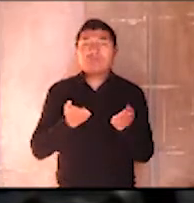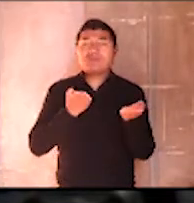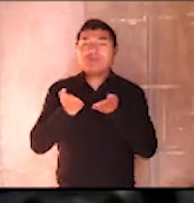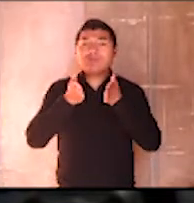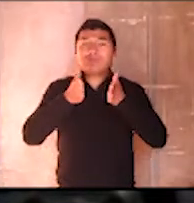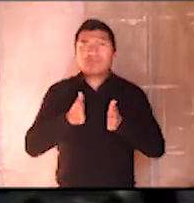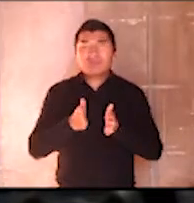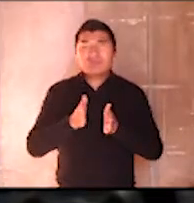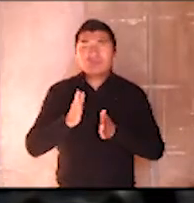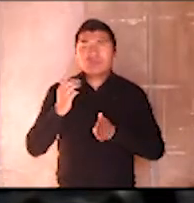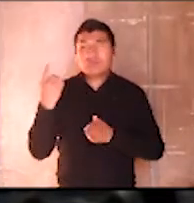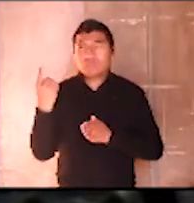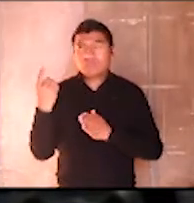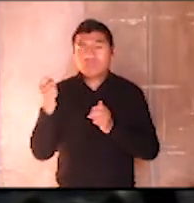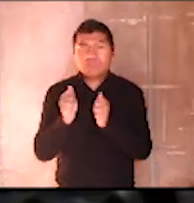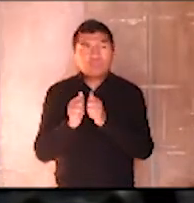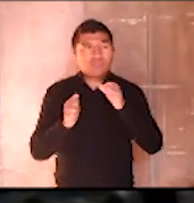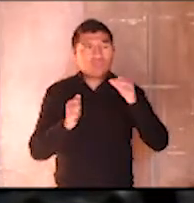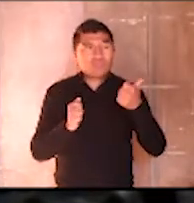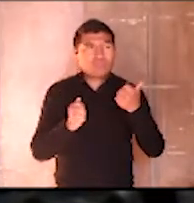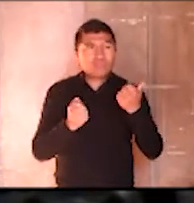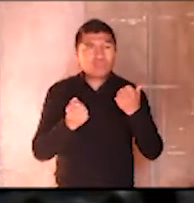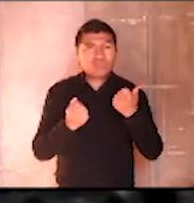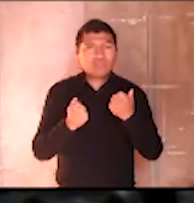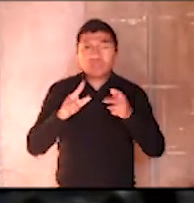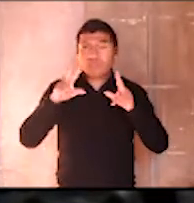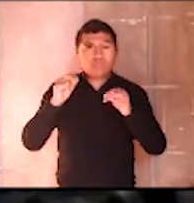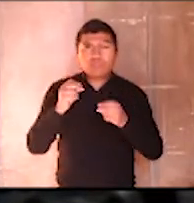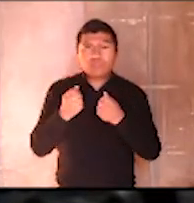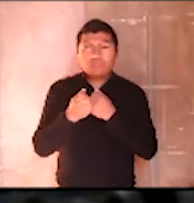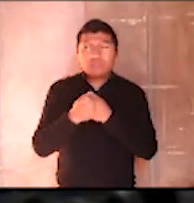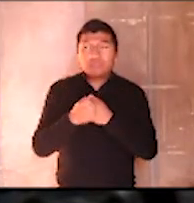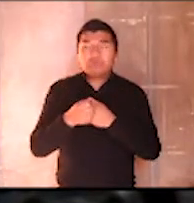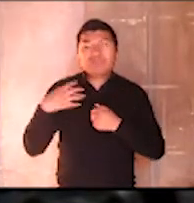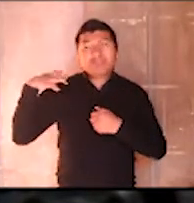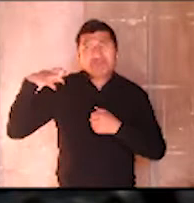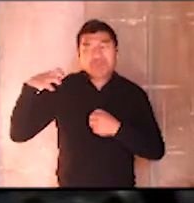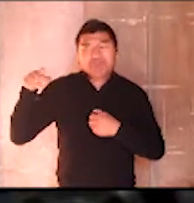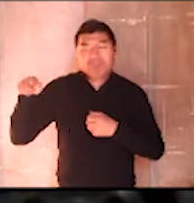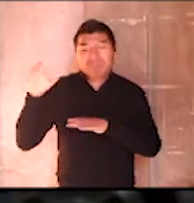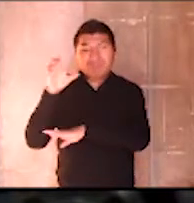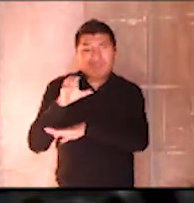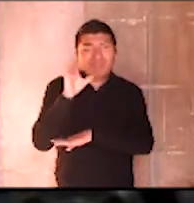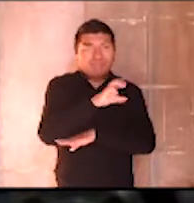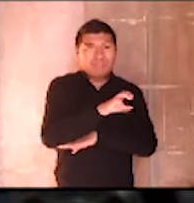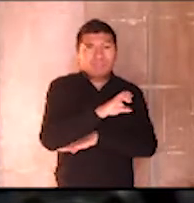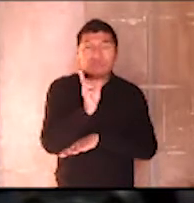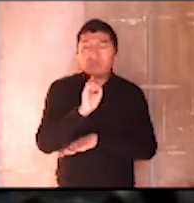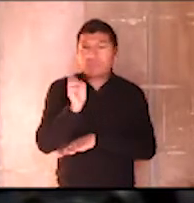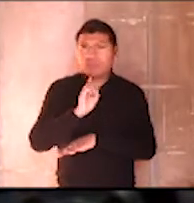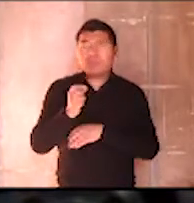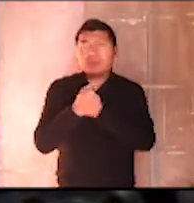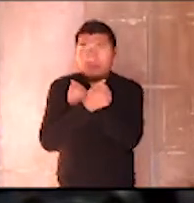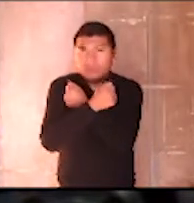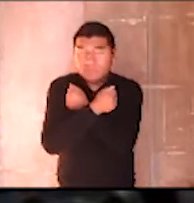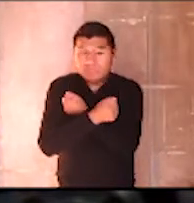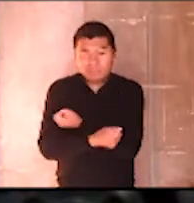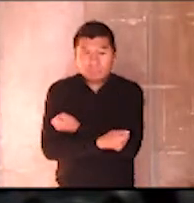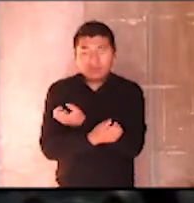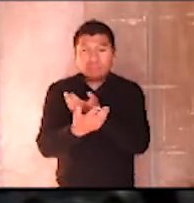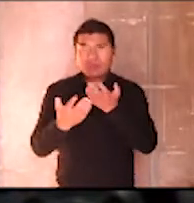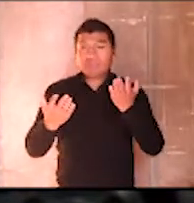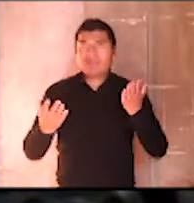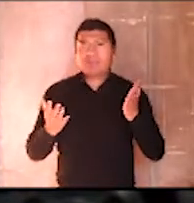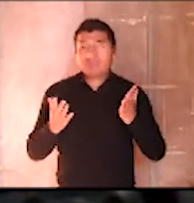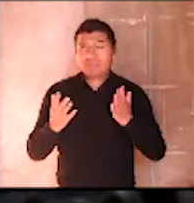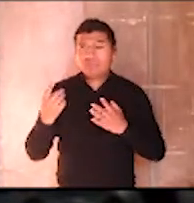servidores unos de otros, no amos unos de otros, sino amar y